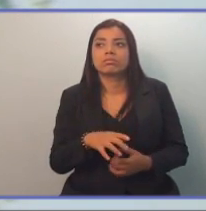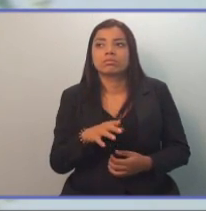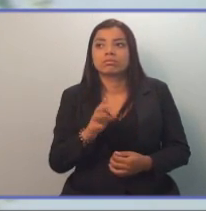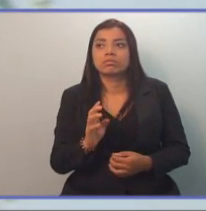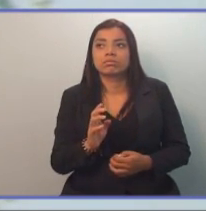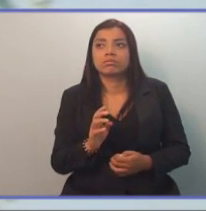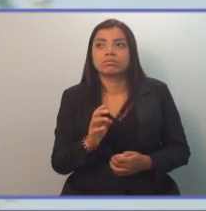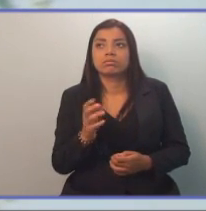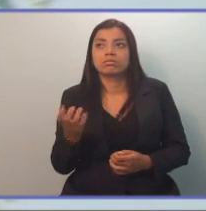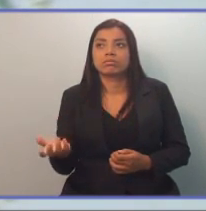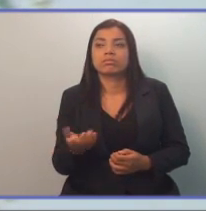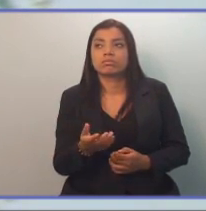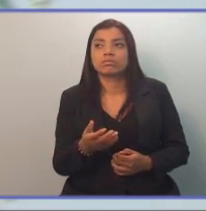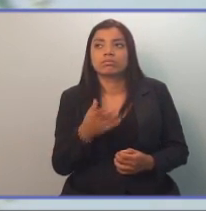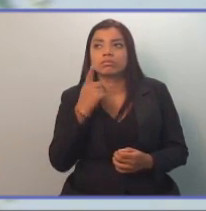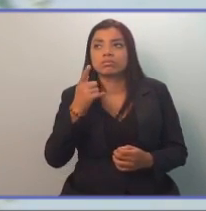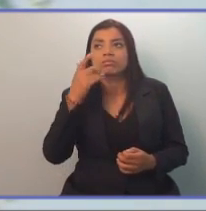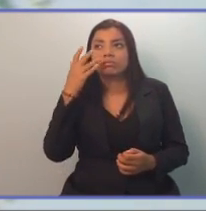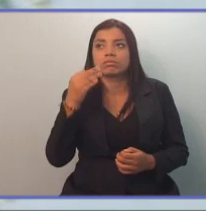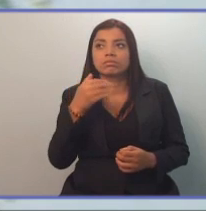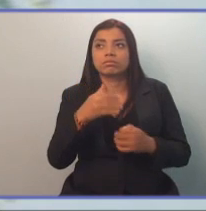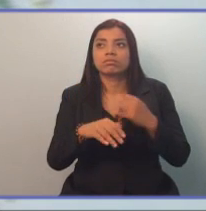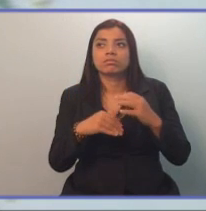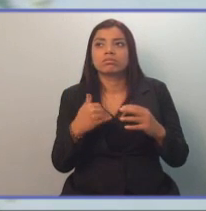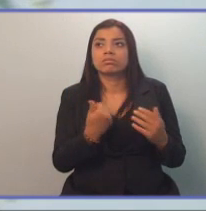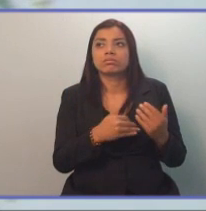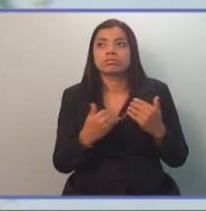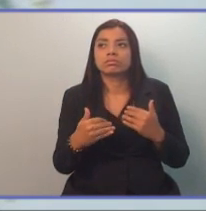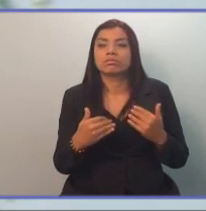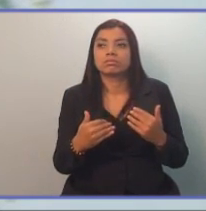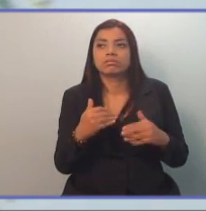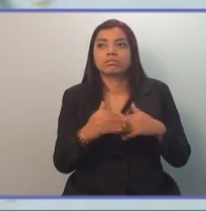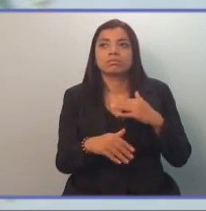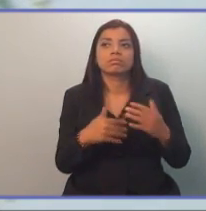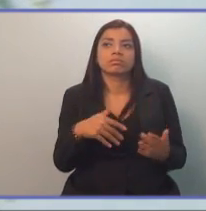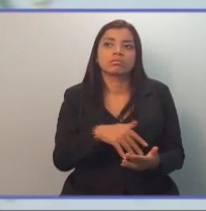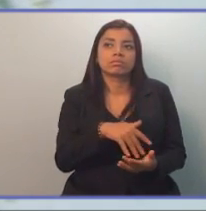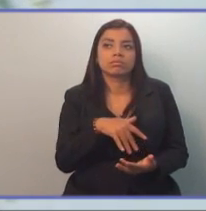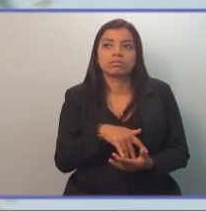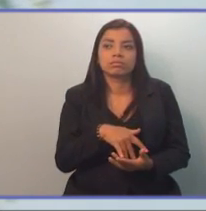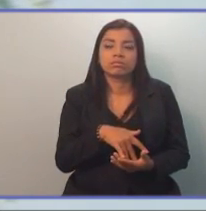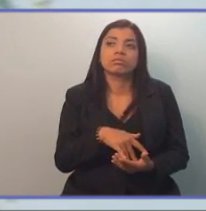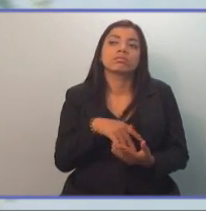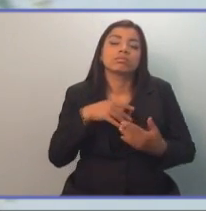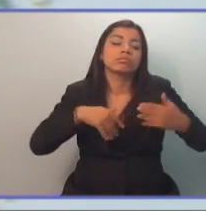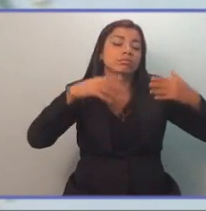Que no se haga uso de esa disposición por parte de los usuarios, no lo sé.